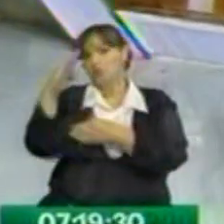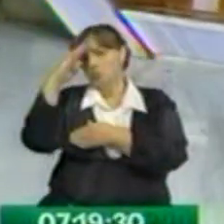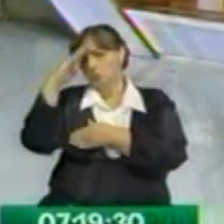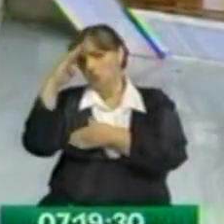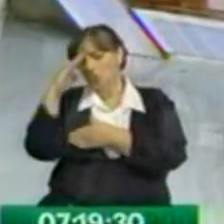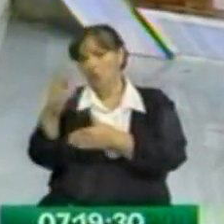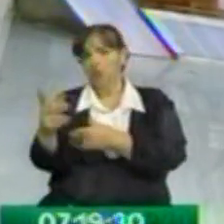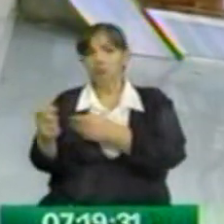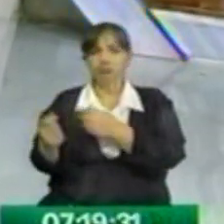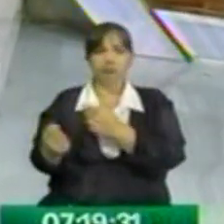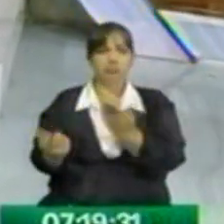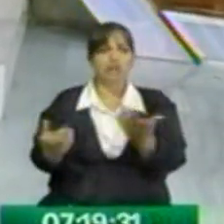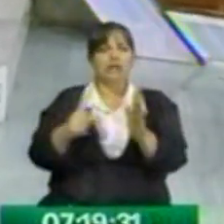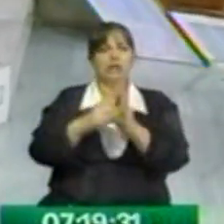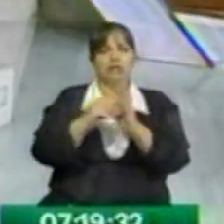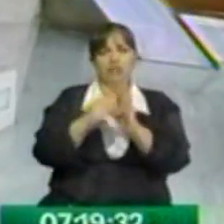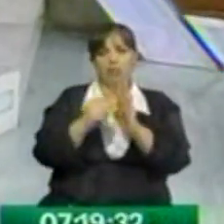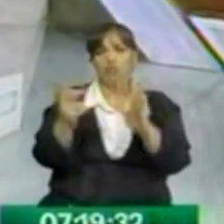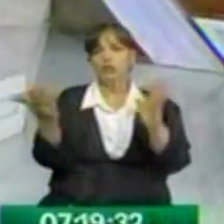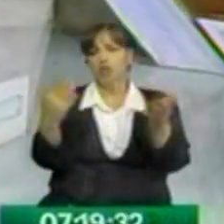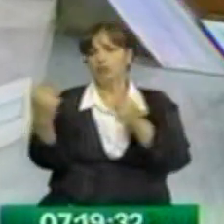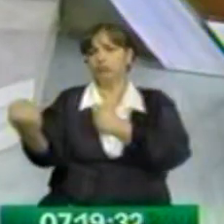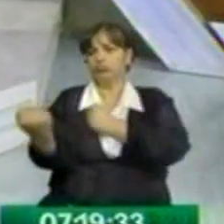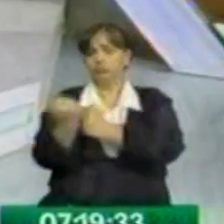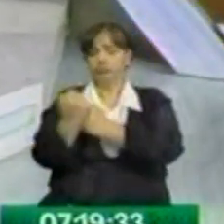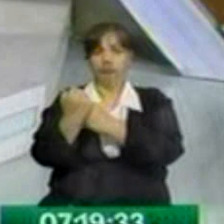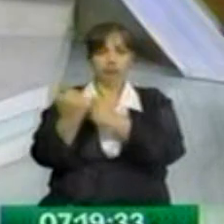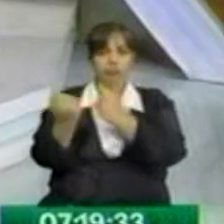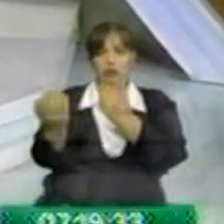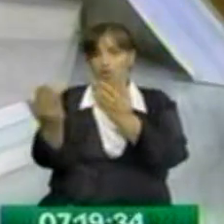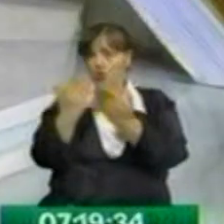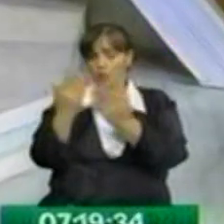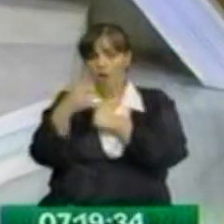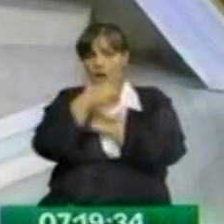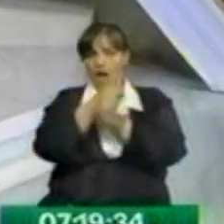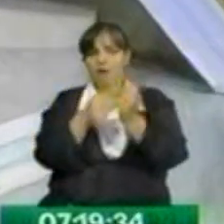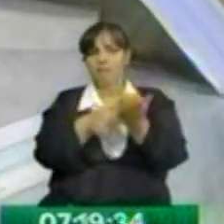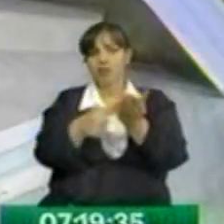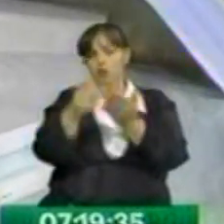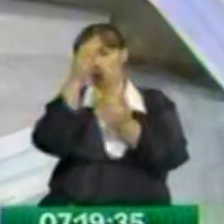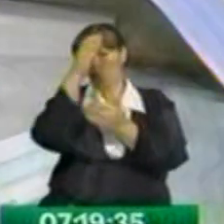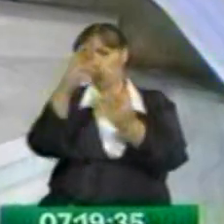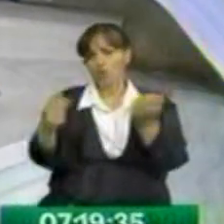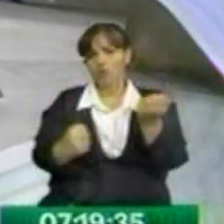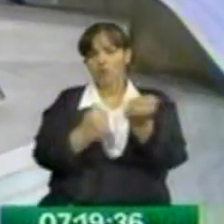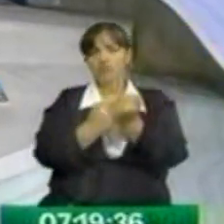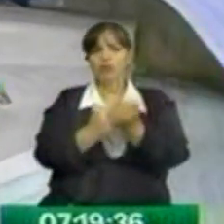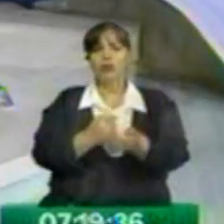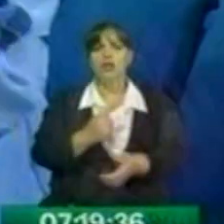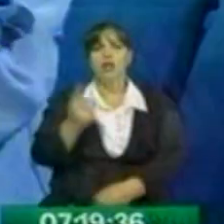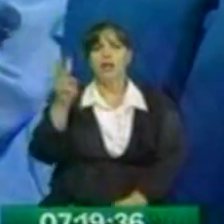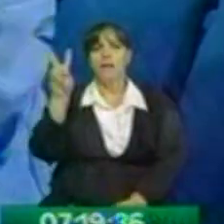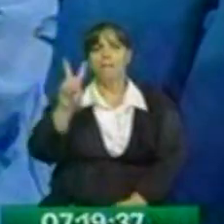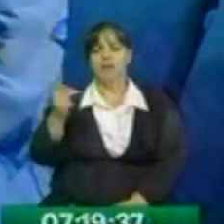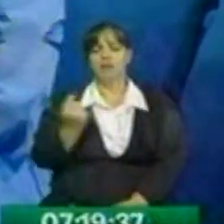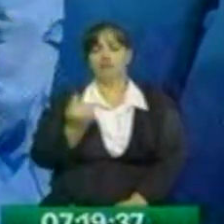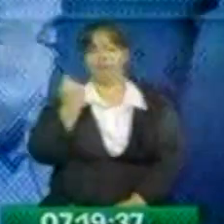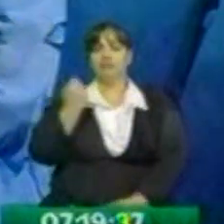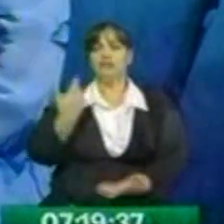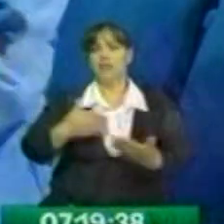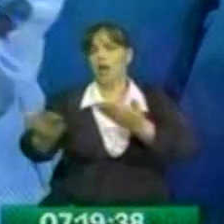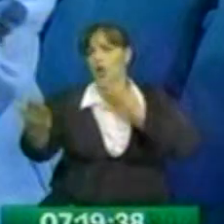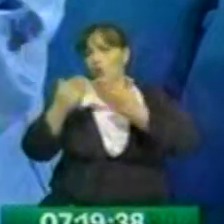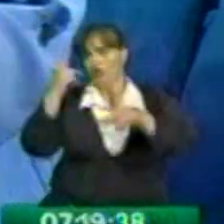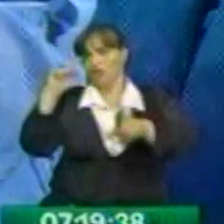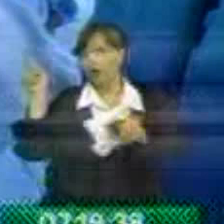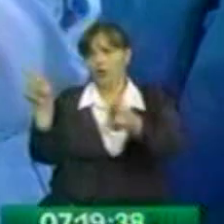el SRI, vamos a controlarlo. Ya está esto resuelto desde el viernes pasado. ¿Qué nos garantiza que sí se va a cumplir en esta